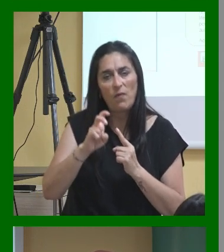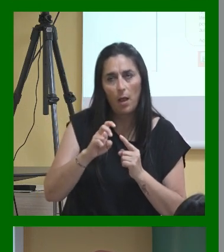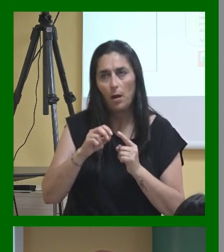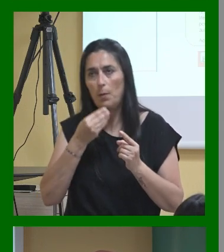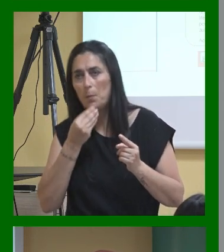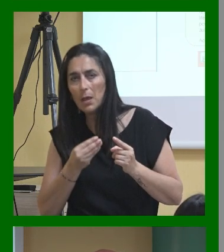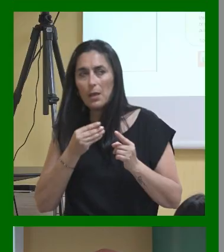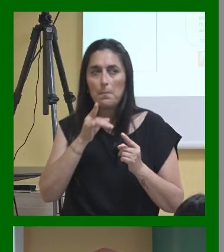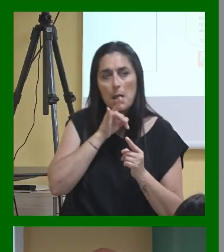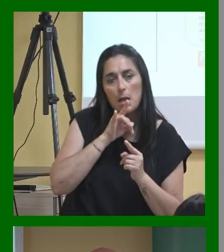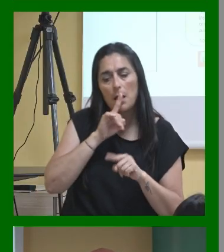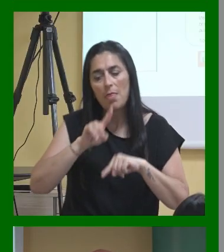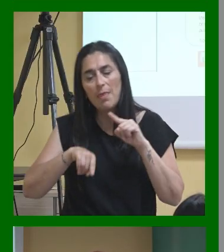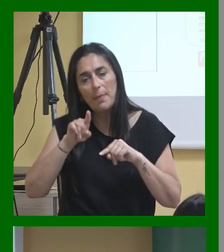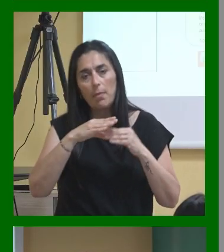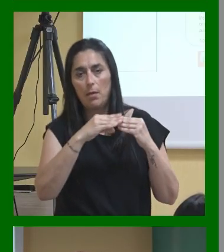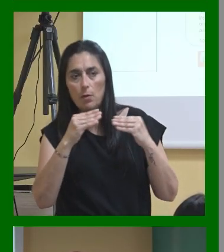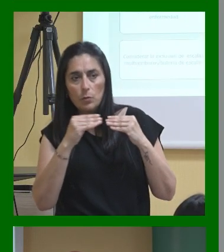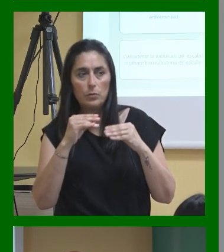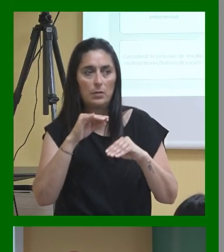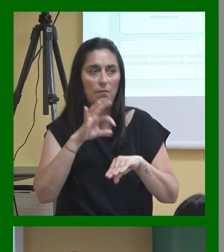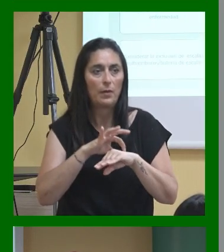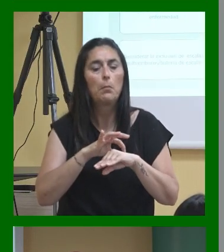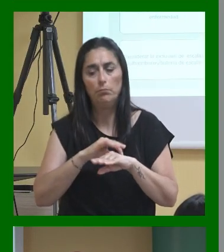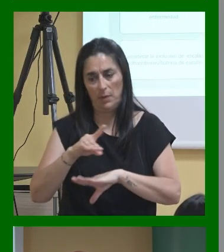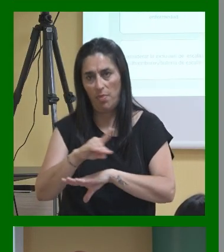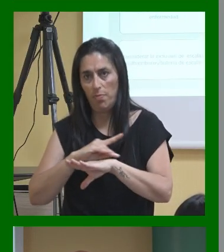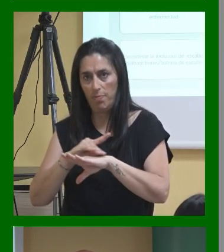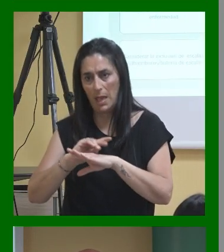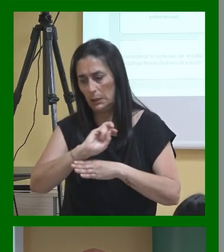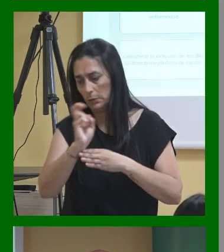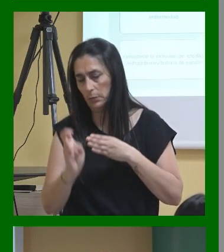función del tipo de enfermo, pues está estas bases de datos.